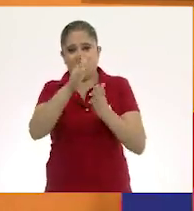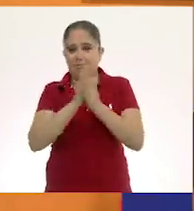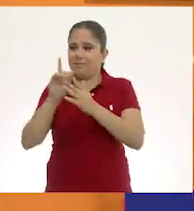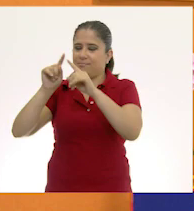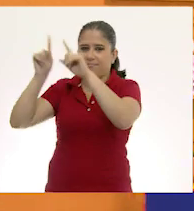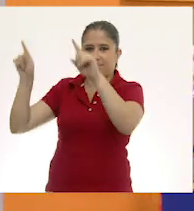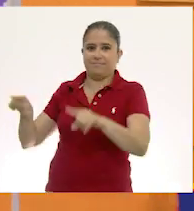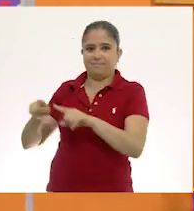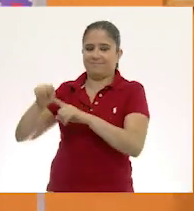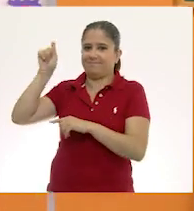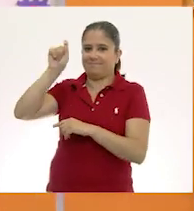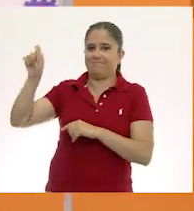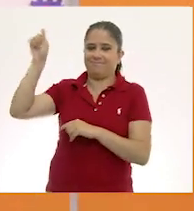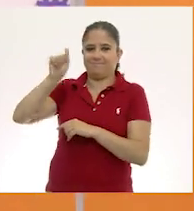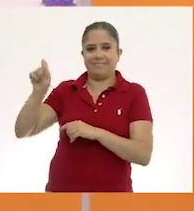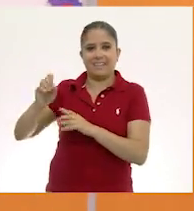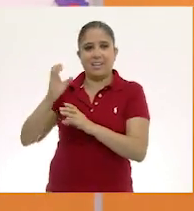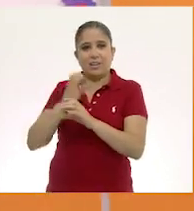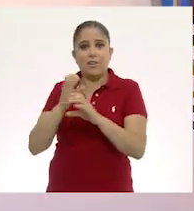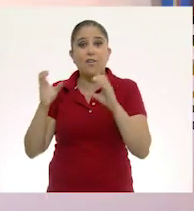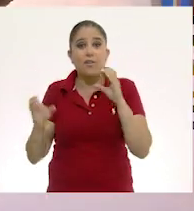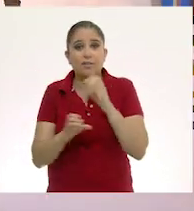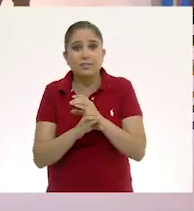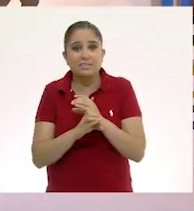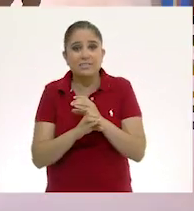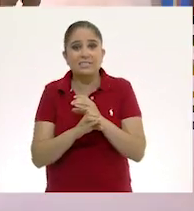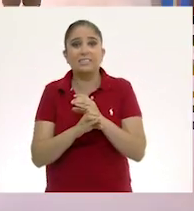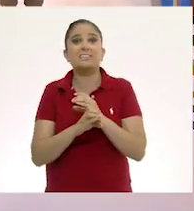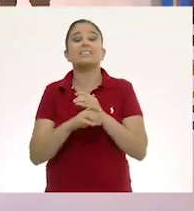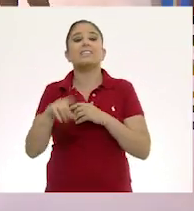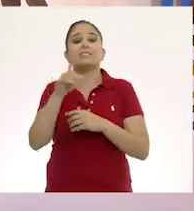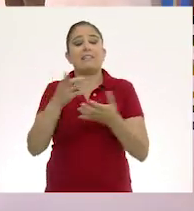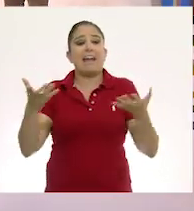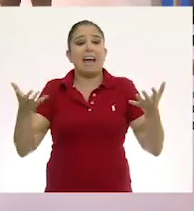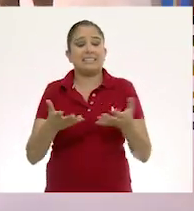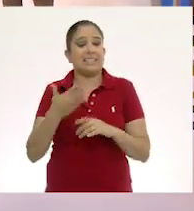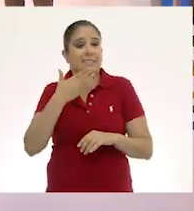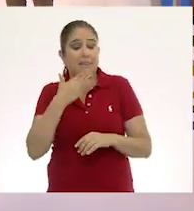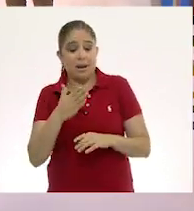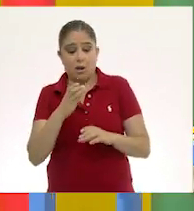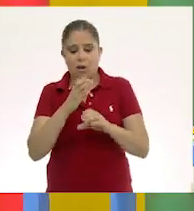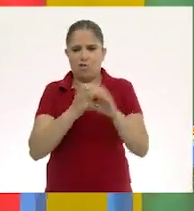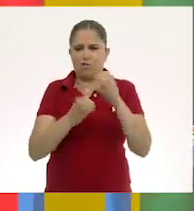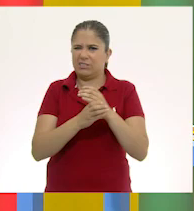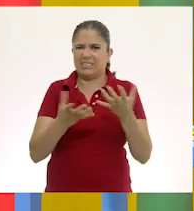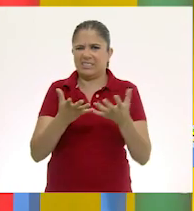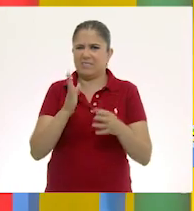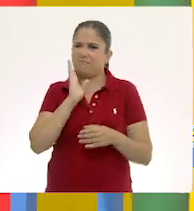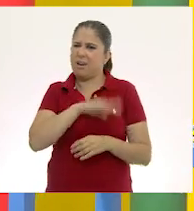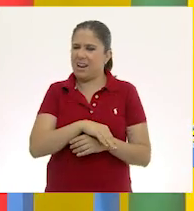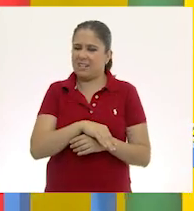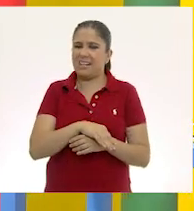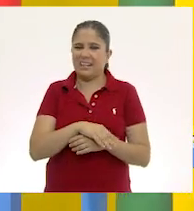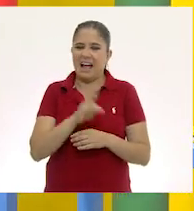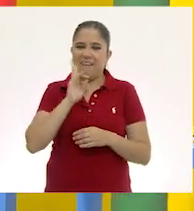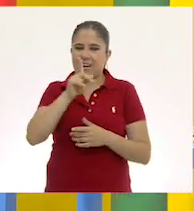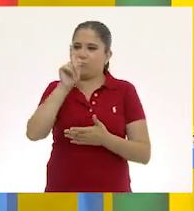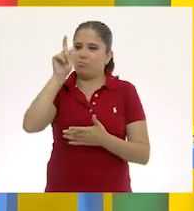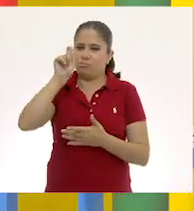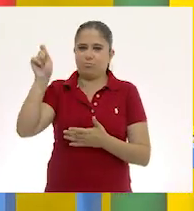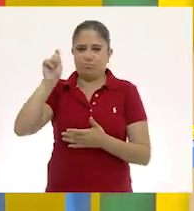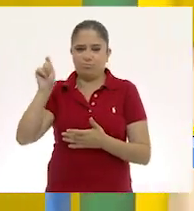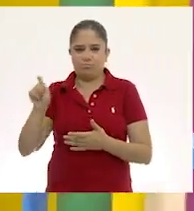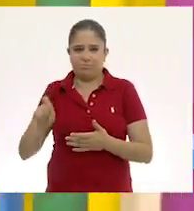anotar las cosas que se hicieron bien y las cosas que nos hicieron tan bien? A ver. Y que ayudaron a